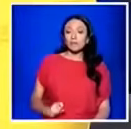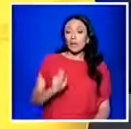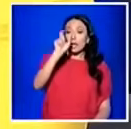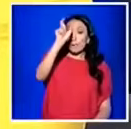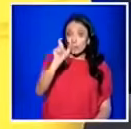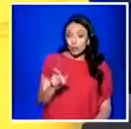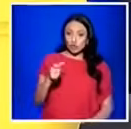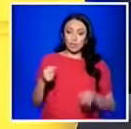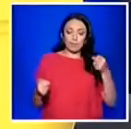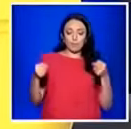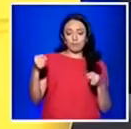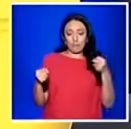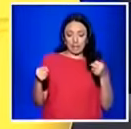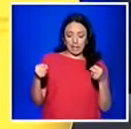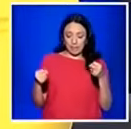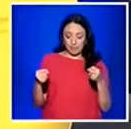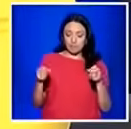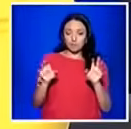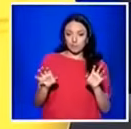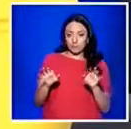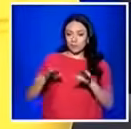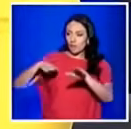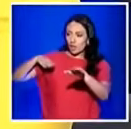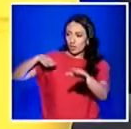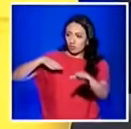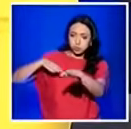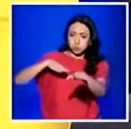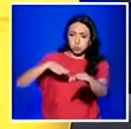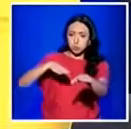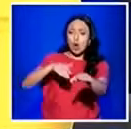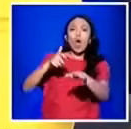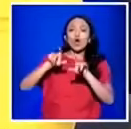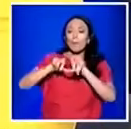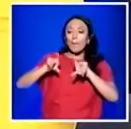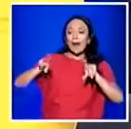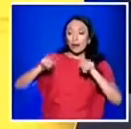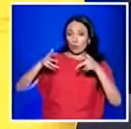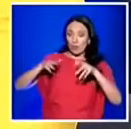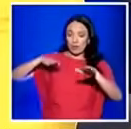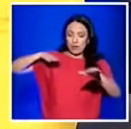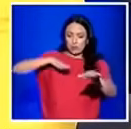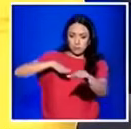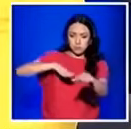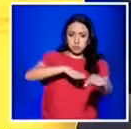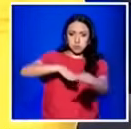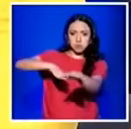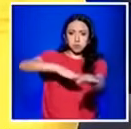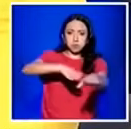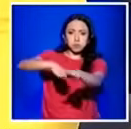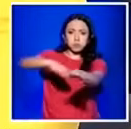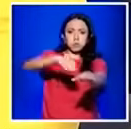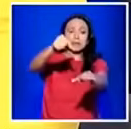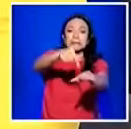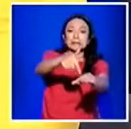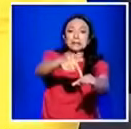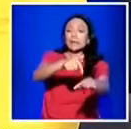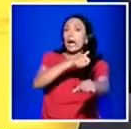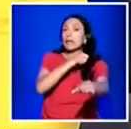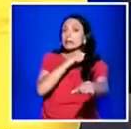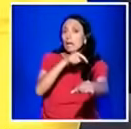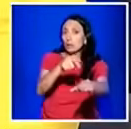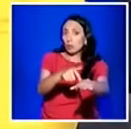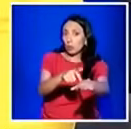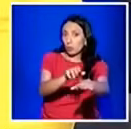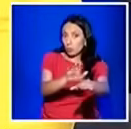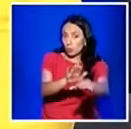conducen vehículos sin placas persiguen a los vecinos de Conocoto Alto para intimidarlos y asaltarlos. Están sumamente